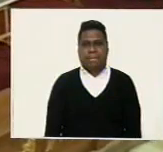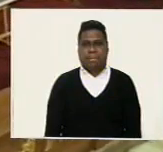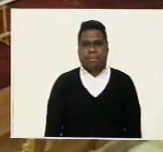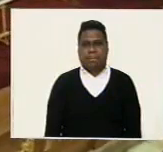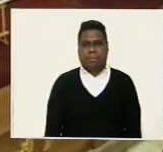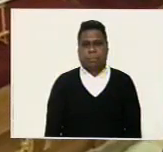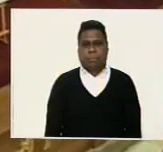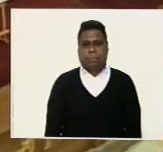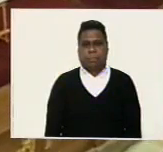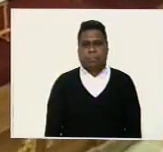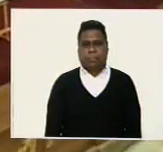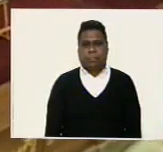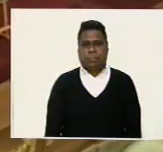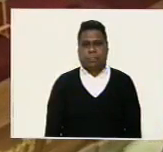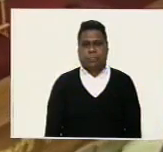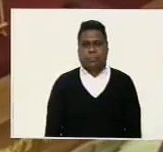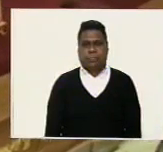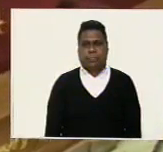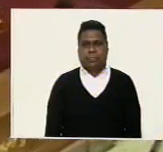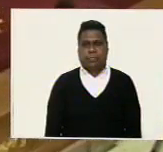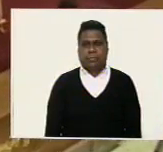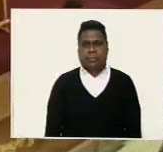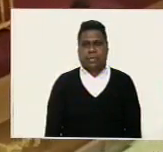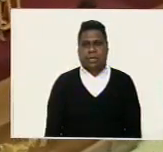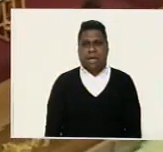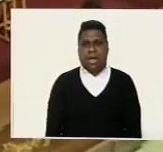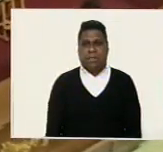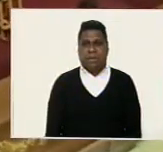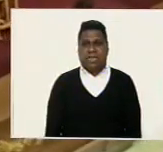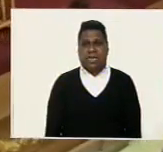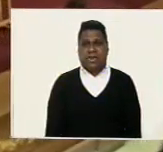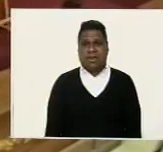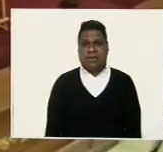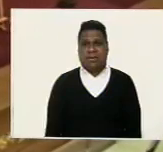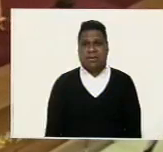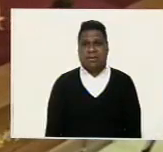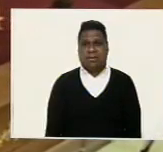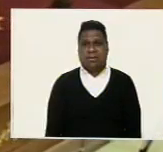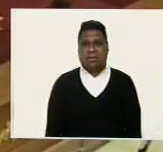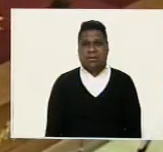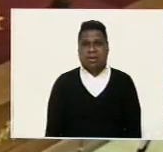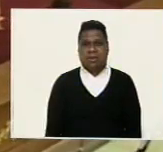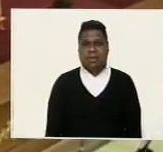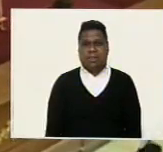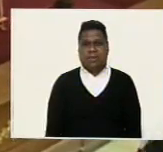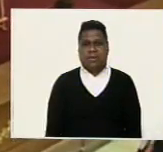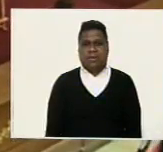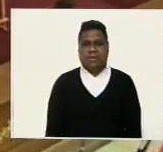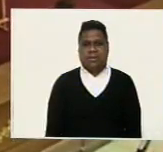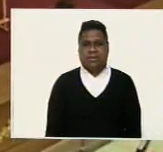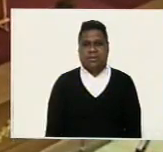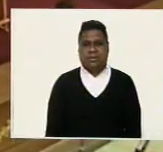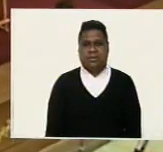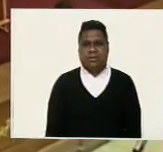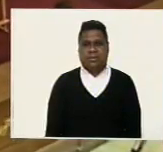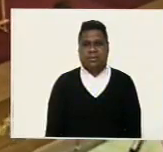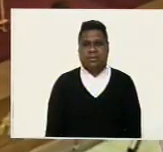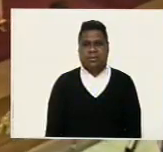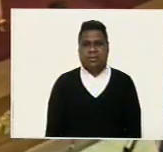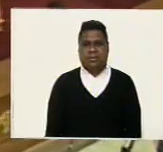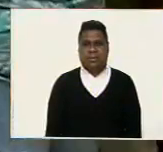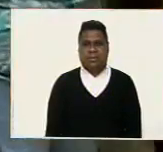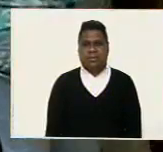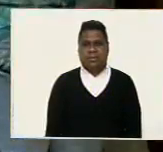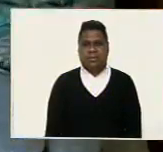cada 27 de junio a propósito de la fundación de este semanario que ha sido creado también para la artillería del pensamiento y la